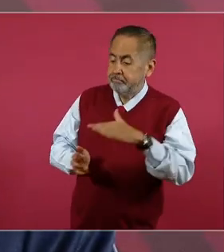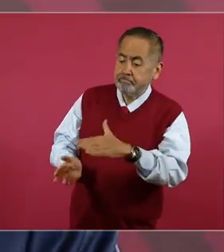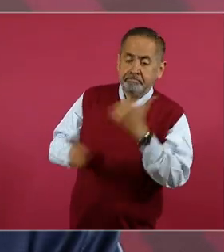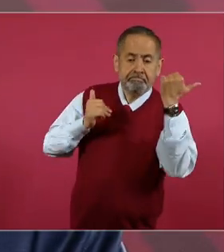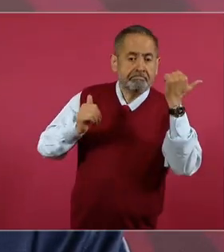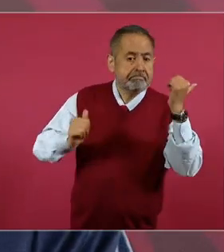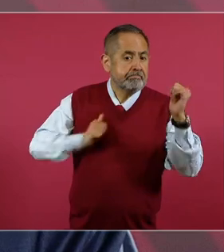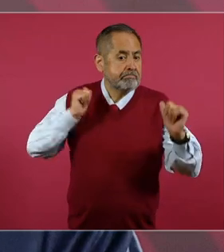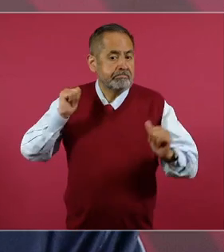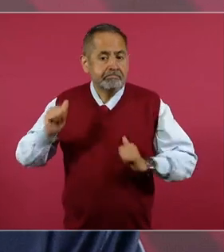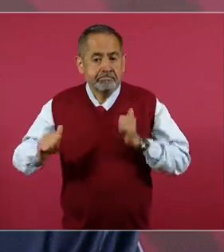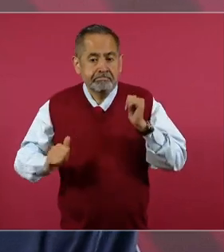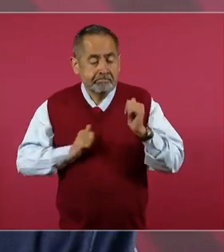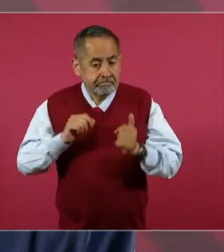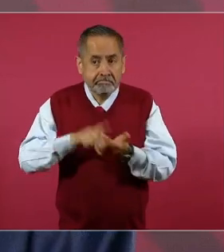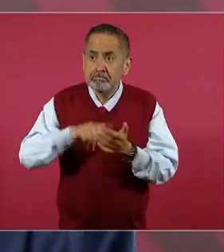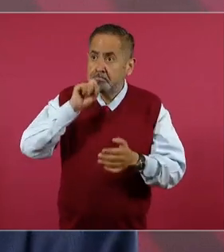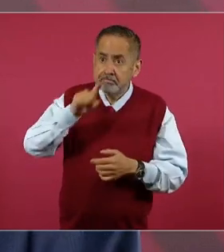desde España,